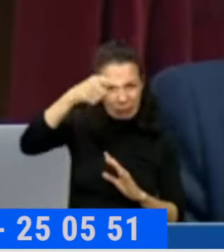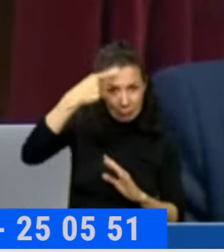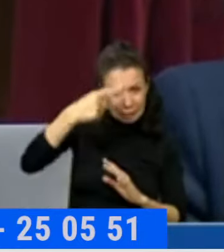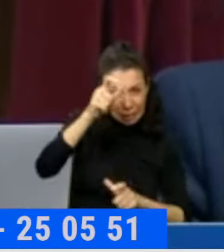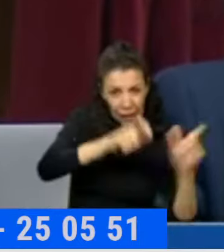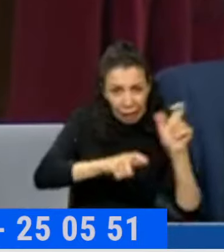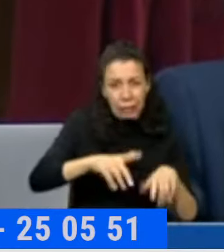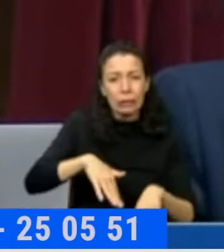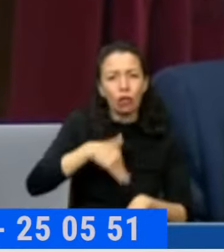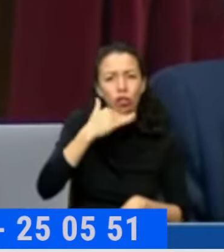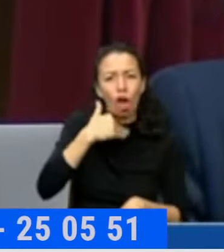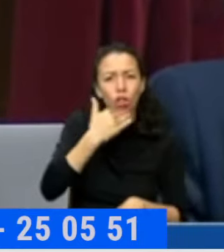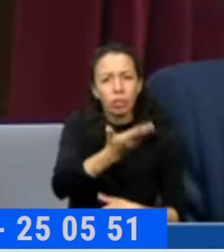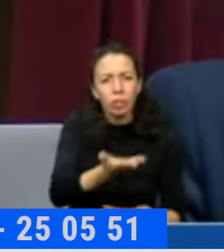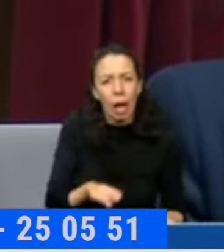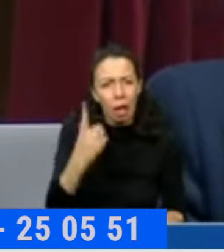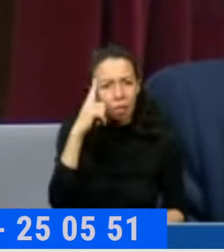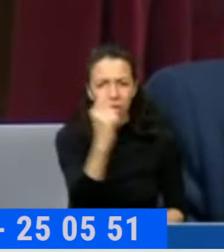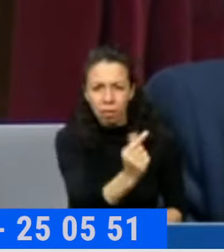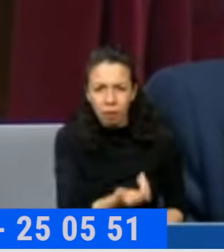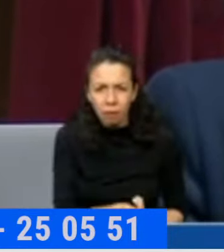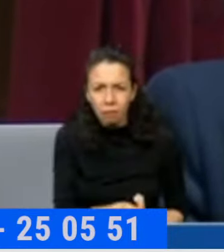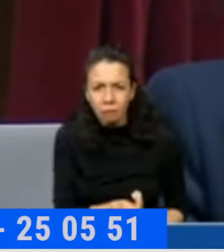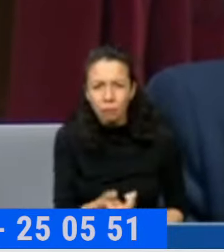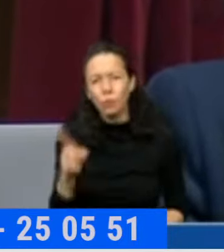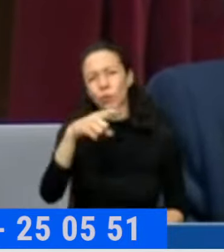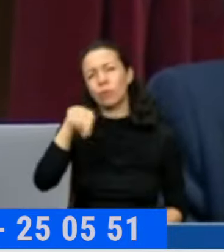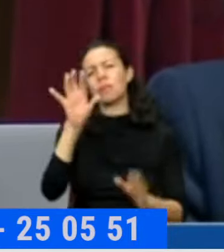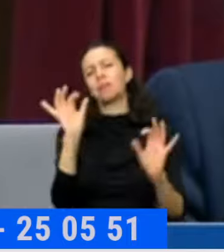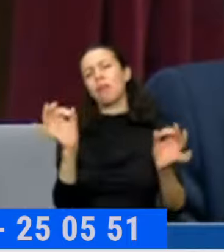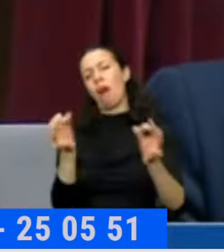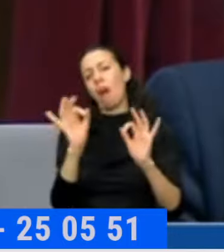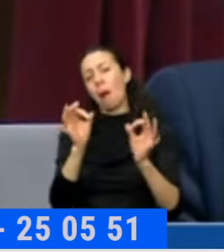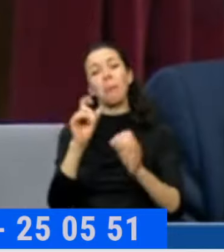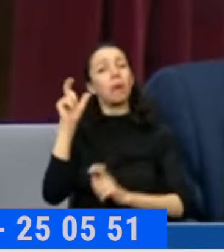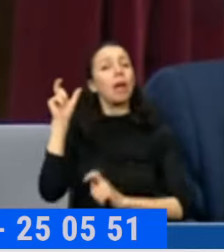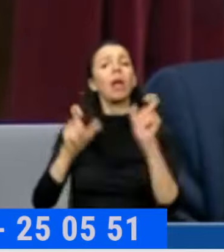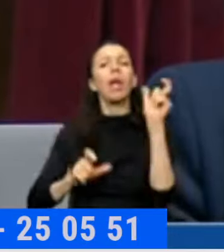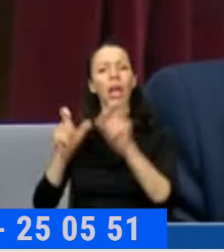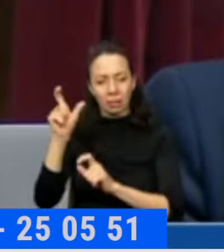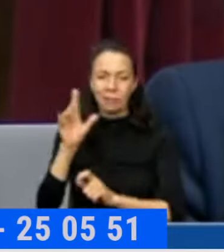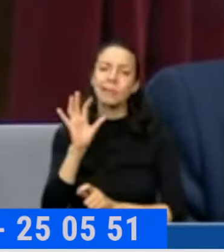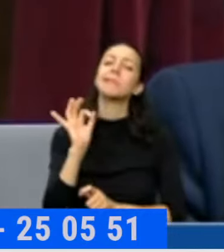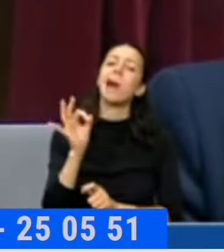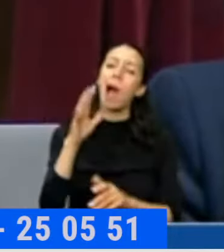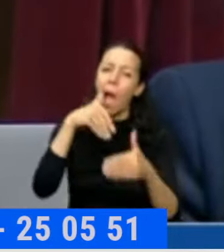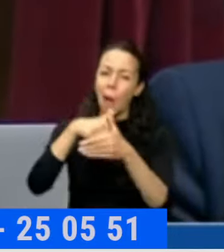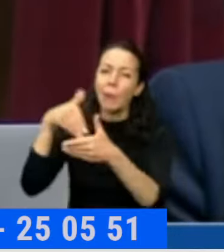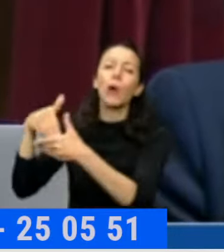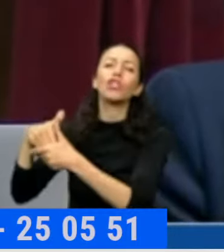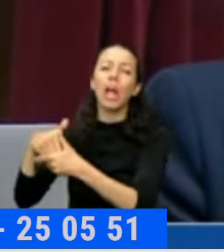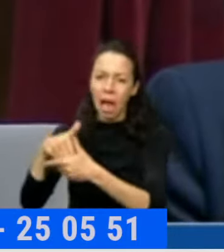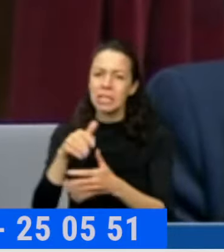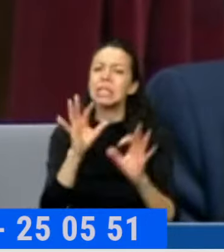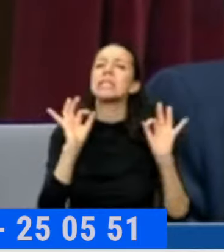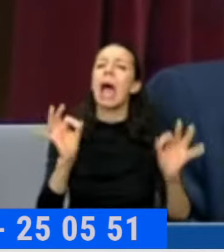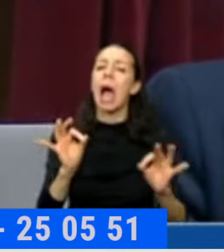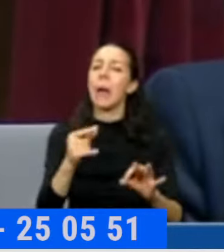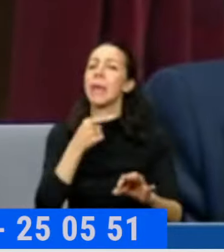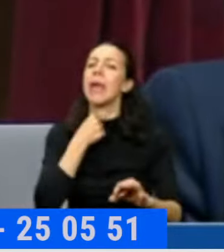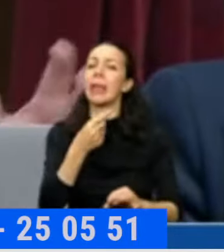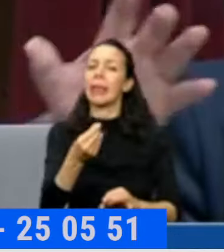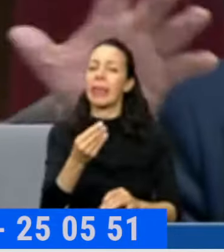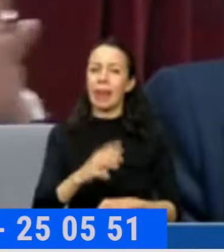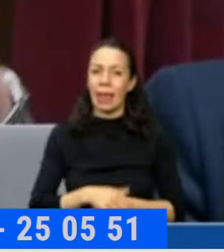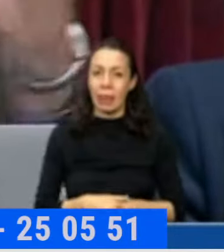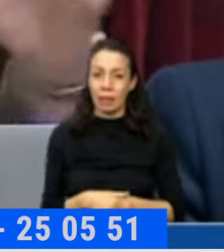ya sacaron preguntas? A ver, pregúntese usted. Porque ellos quieren, por ejemplo, por decreto, quieren hacer lo que se les ocurra con respecto a las jubilaciones. Por ejemplo,